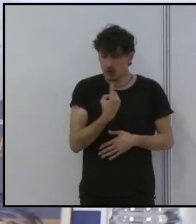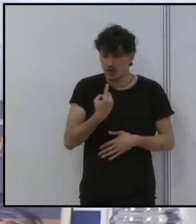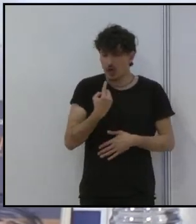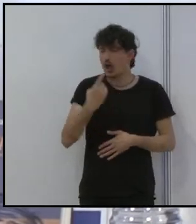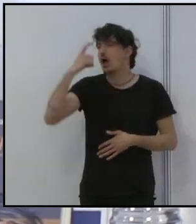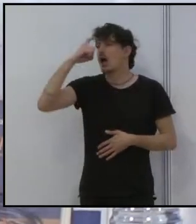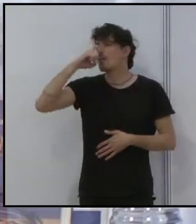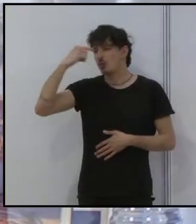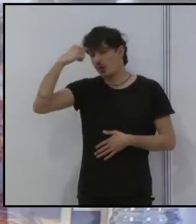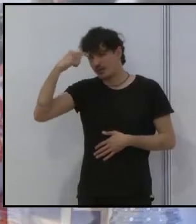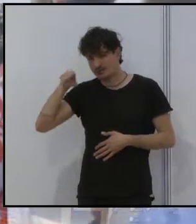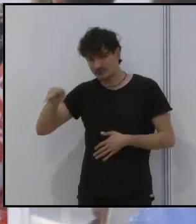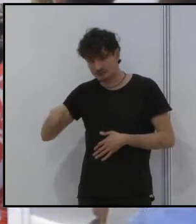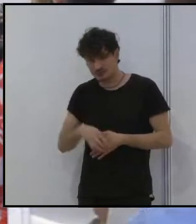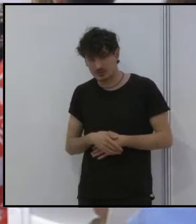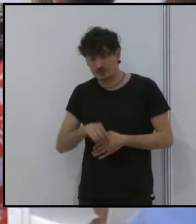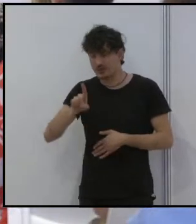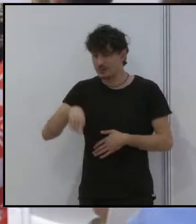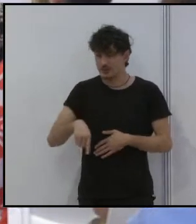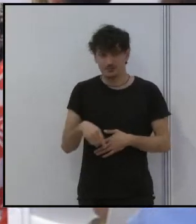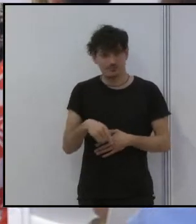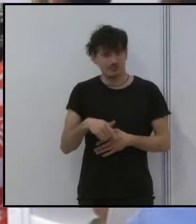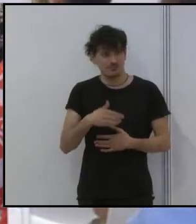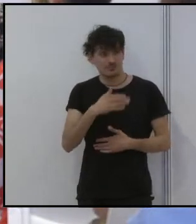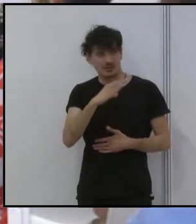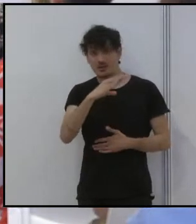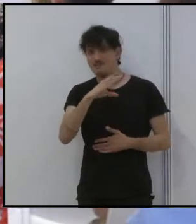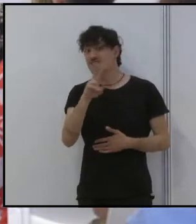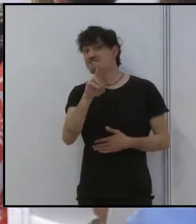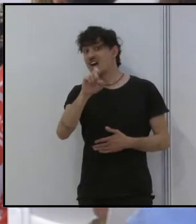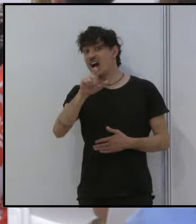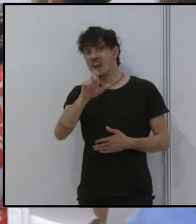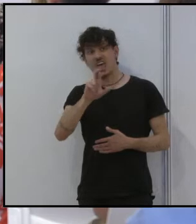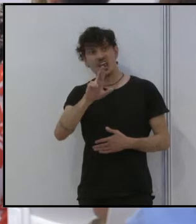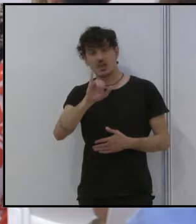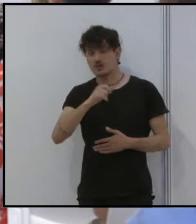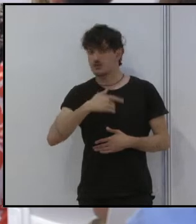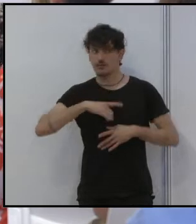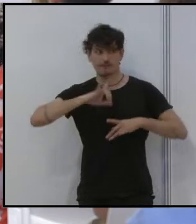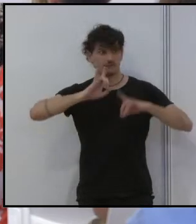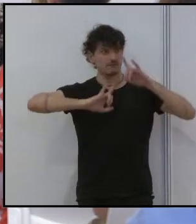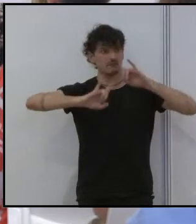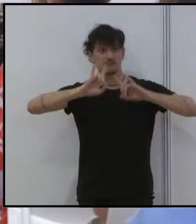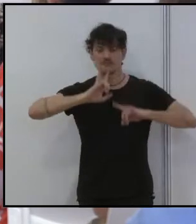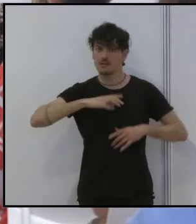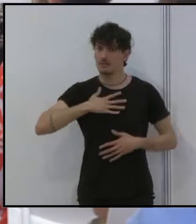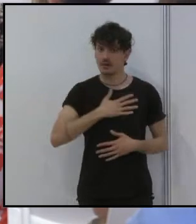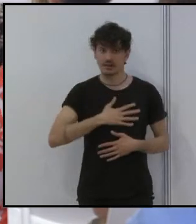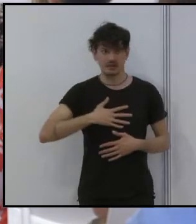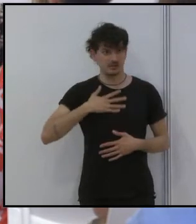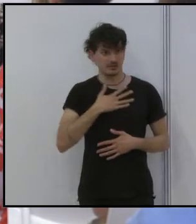estoy encantada de estar también con Valeria, a quien admiro mucho y a quien leo con muchísimo placer.